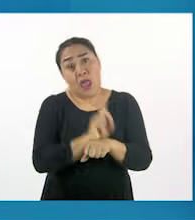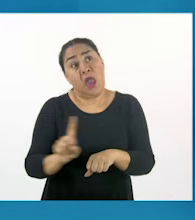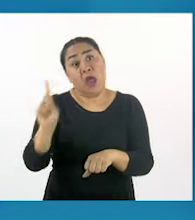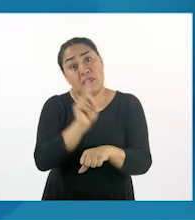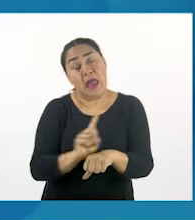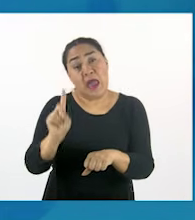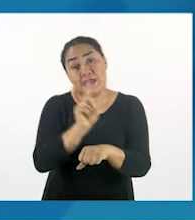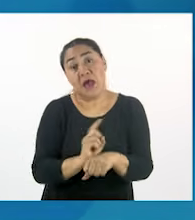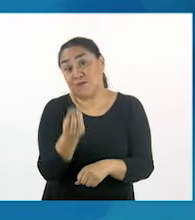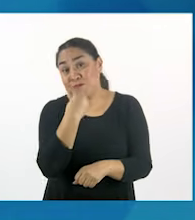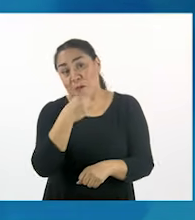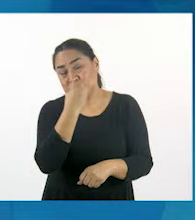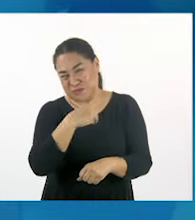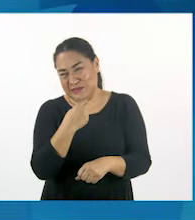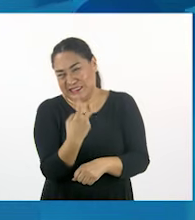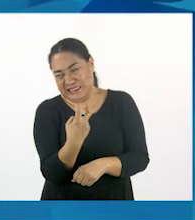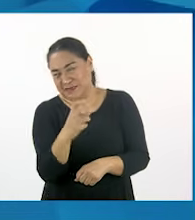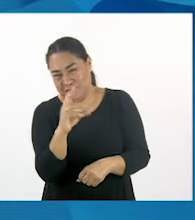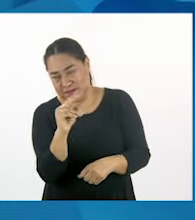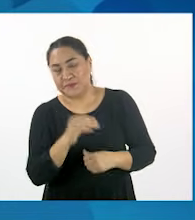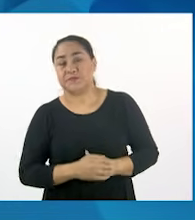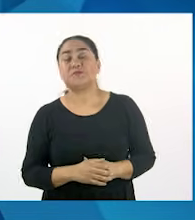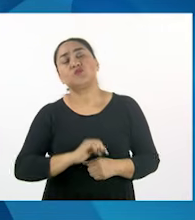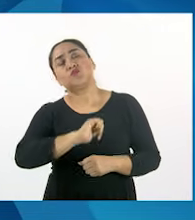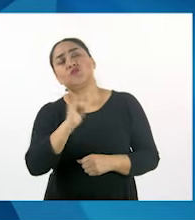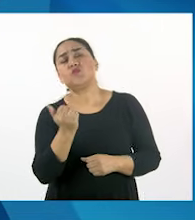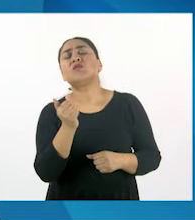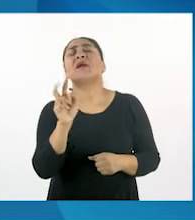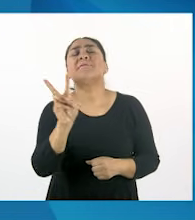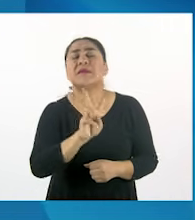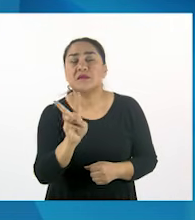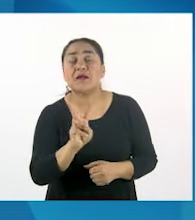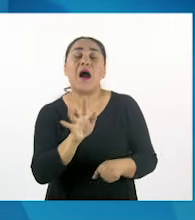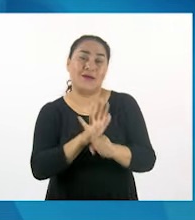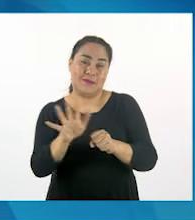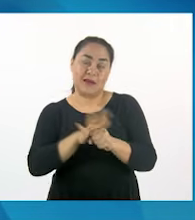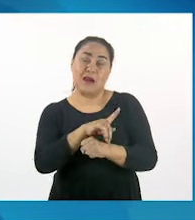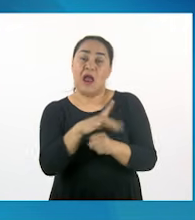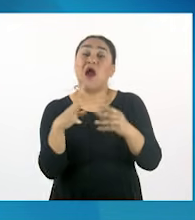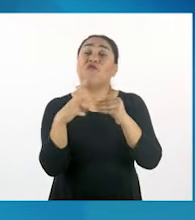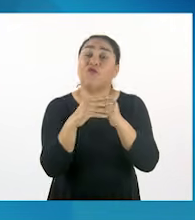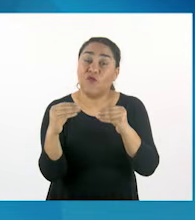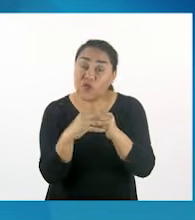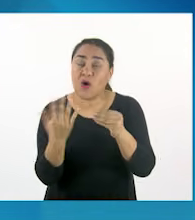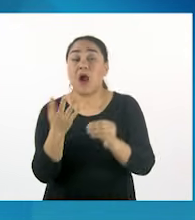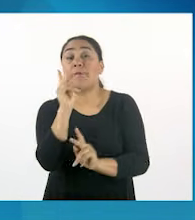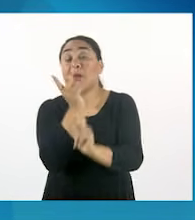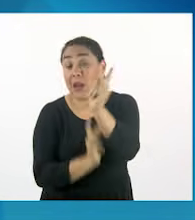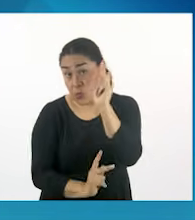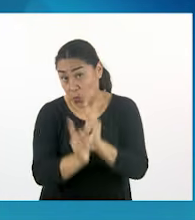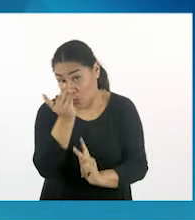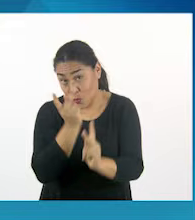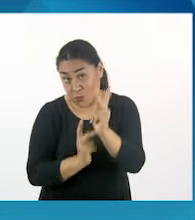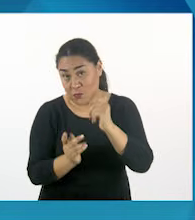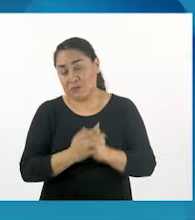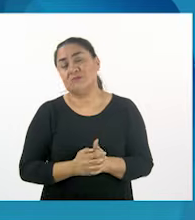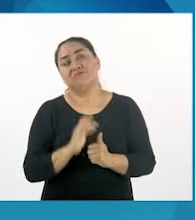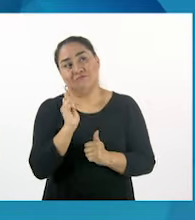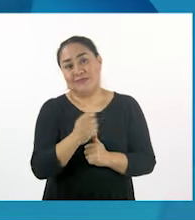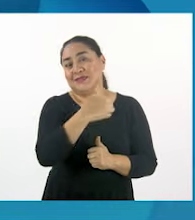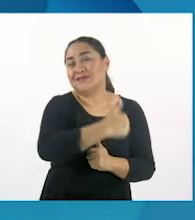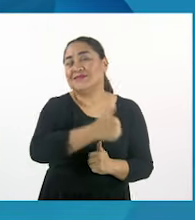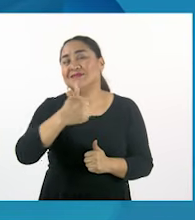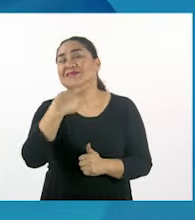días. Las vitaminas las obtenemos de las frutas y verduras. Cada uno tiene